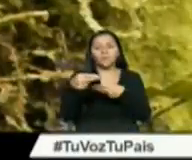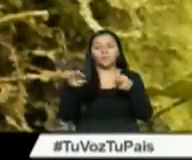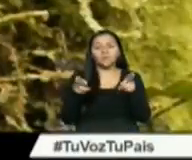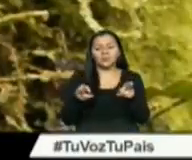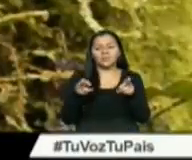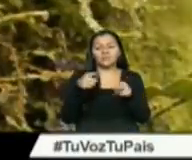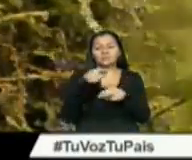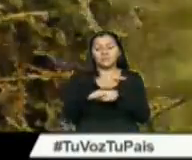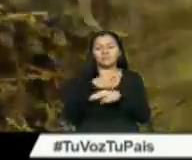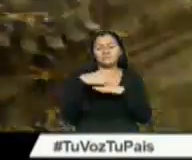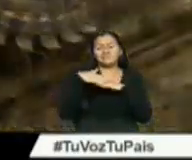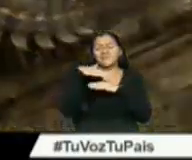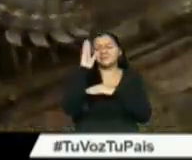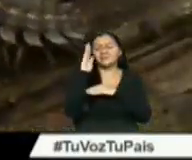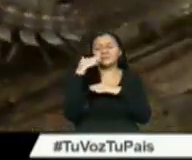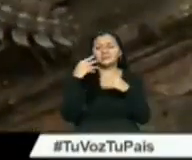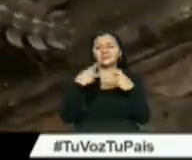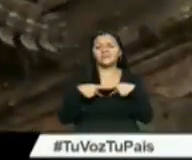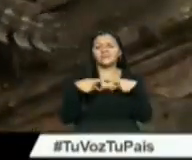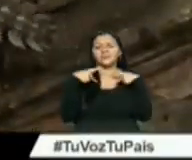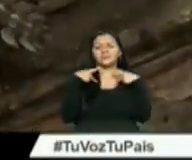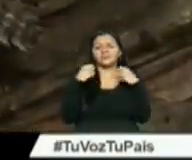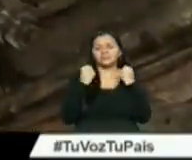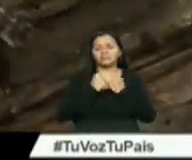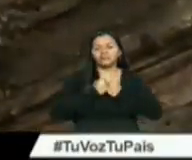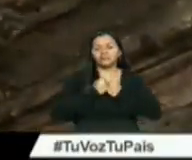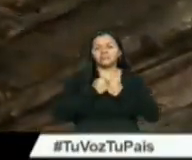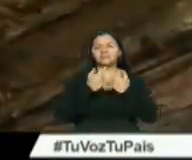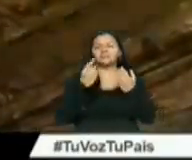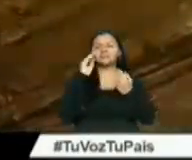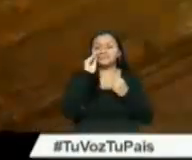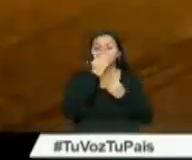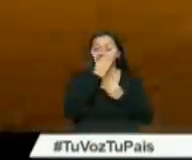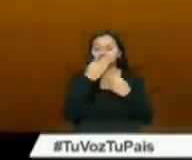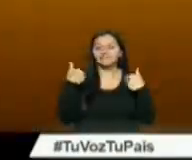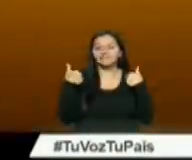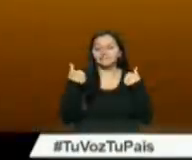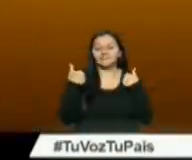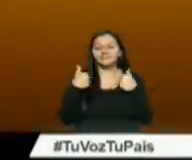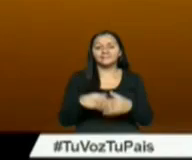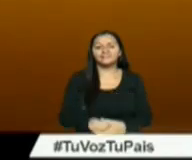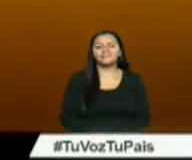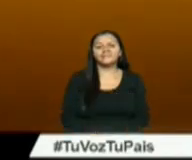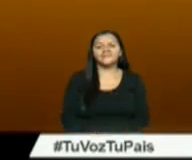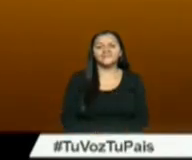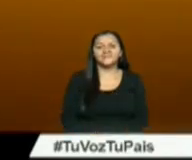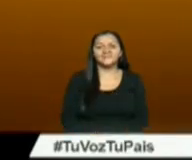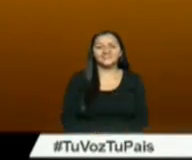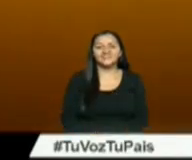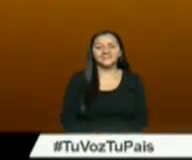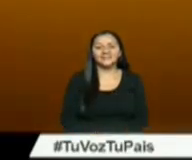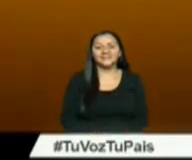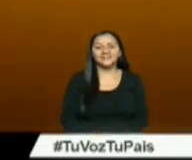las más grandes concentraciones de vida salvaje, tanto en flora como en fauna.